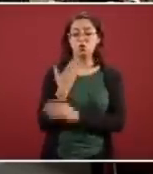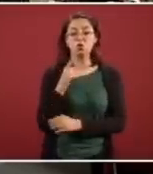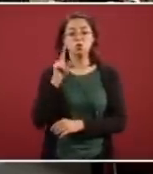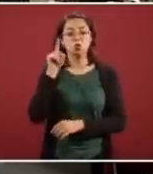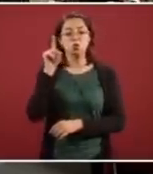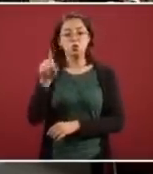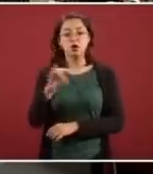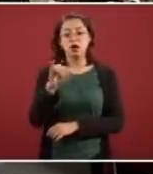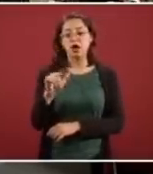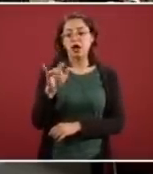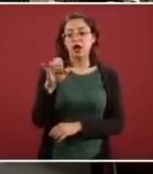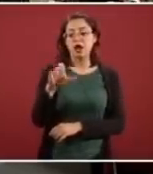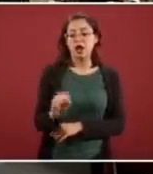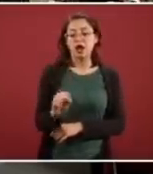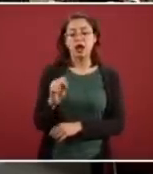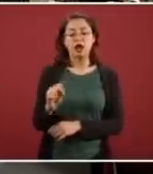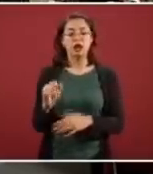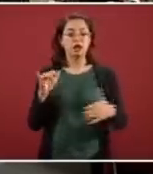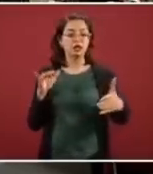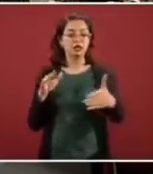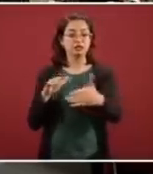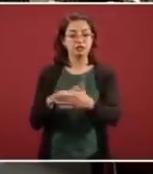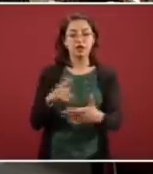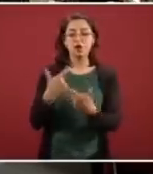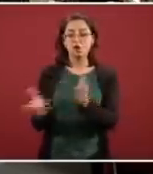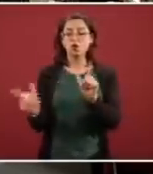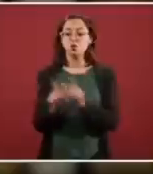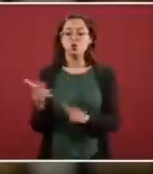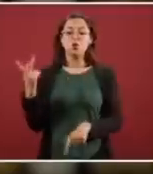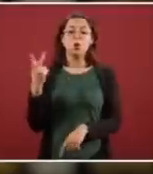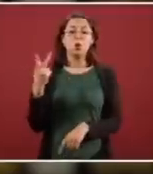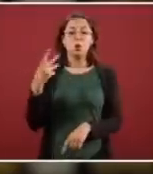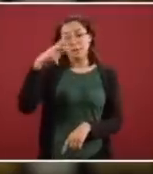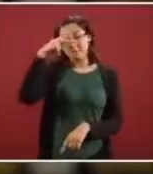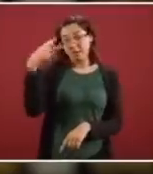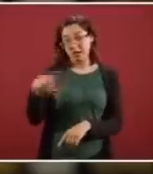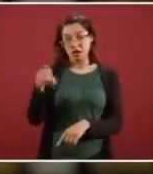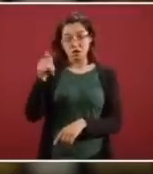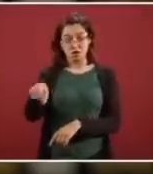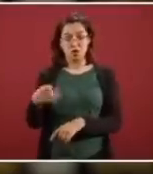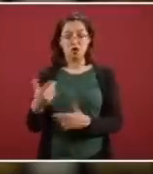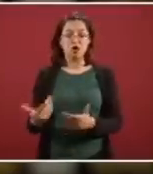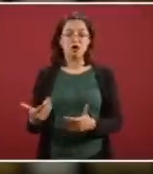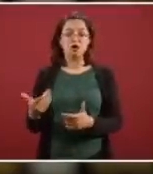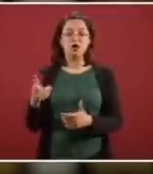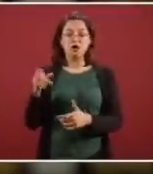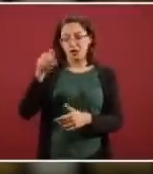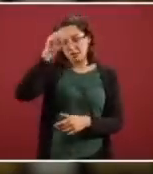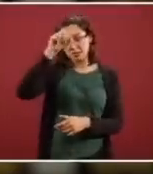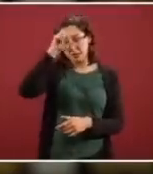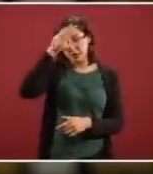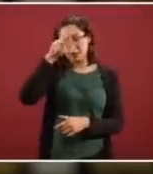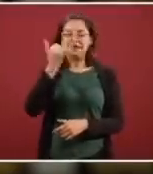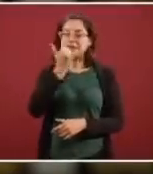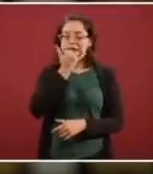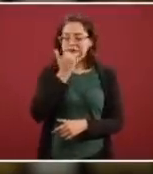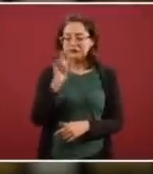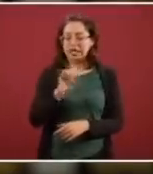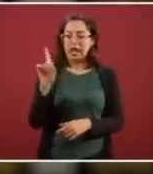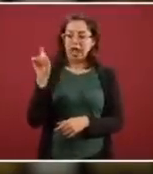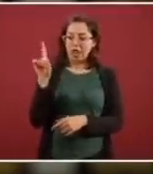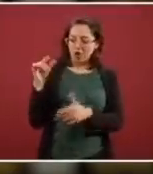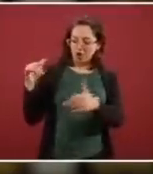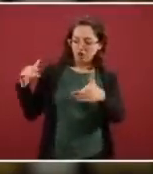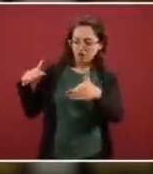Jales en Buenavista del Cobre de Grupo México, y cómo esta nueva mina, esta nueva presa amenaza a